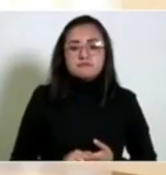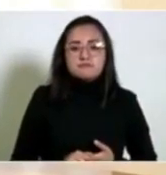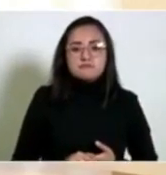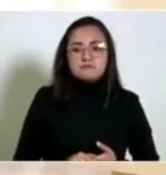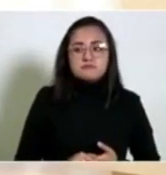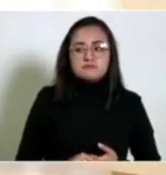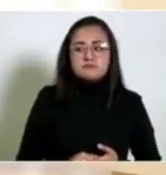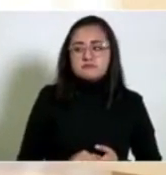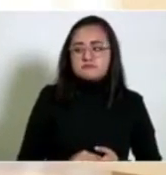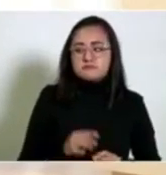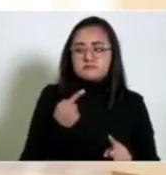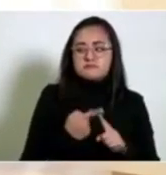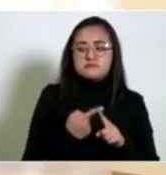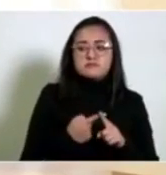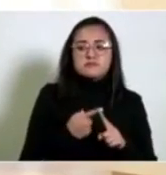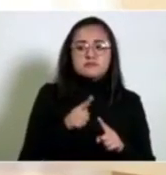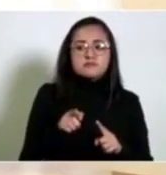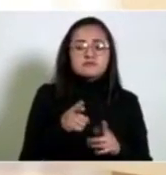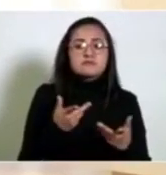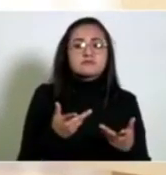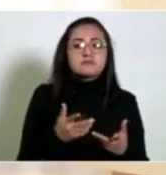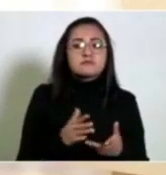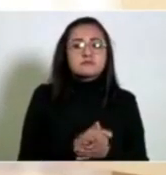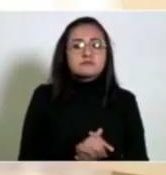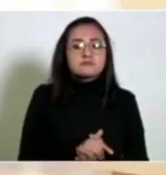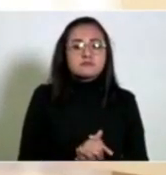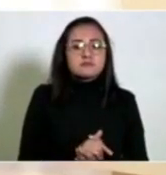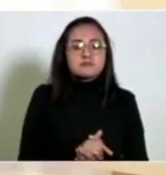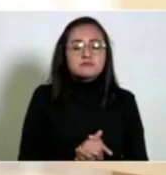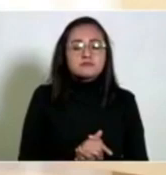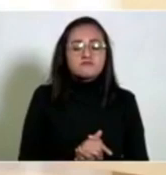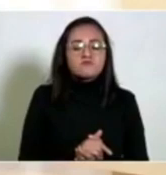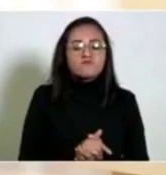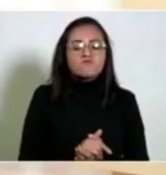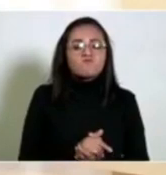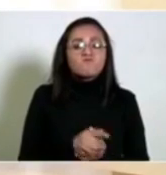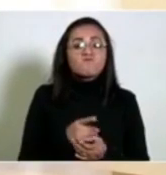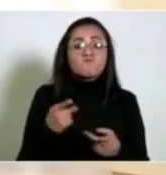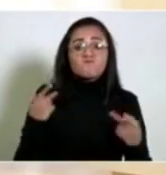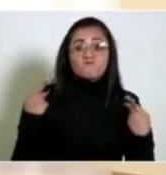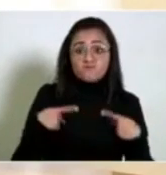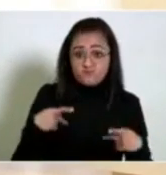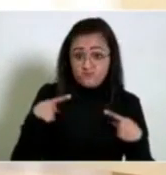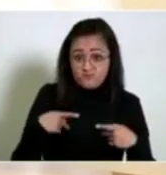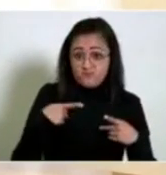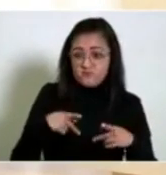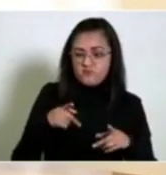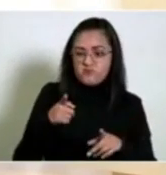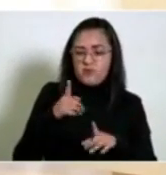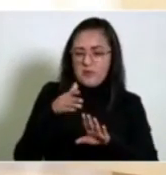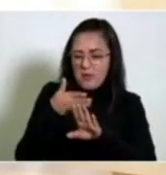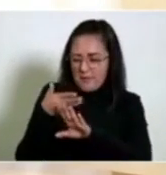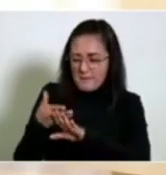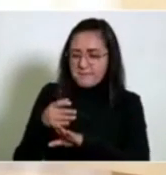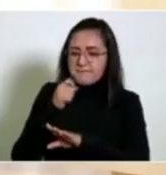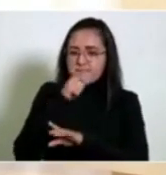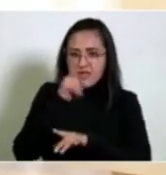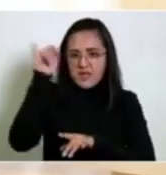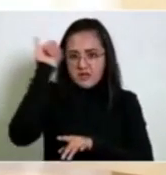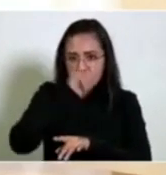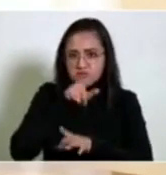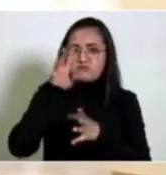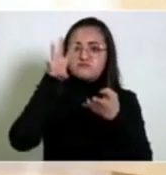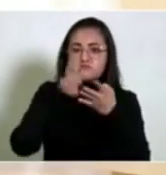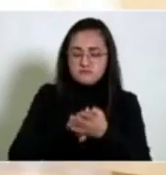los ejecutores como el jefe de la banda y están sujetos a un